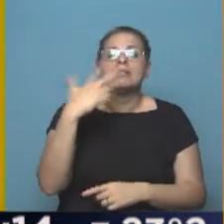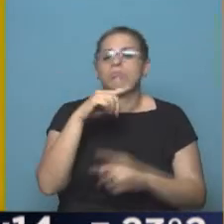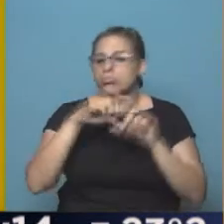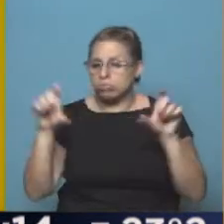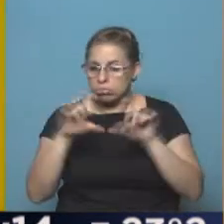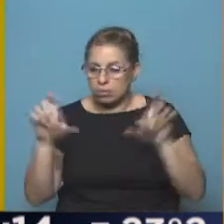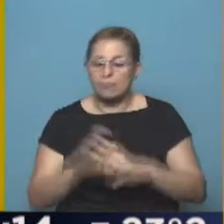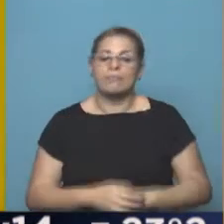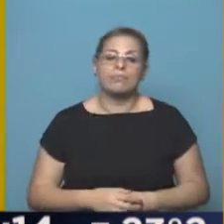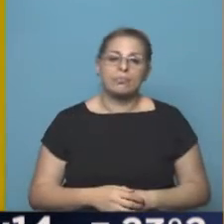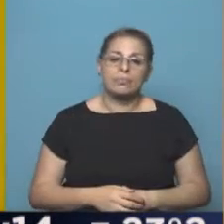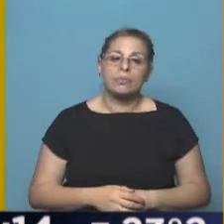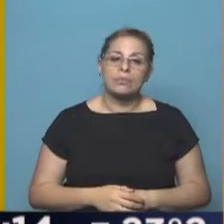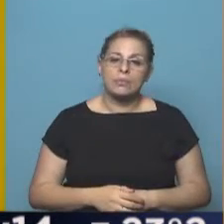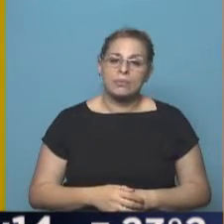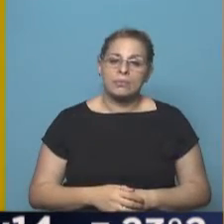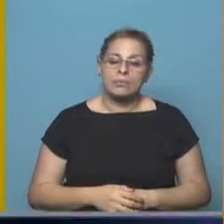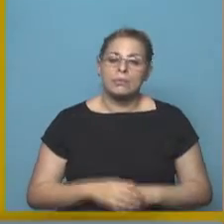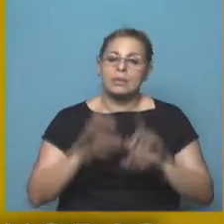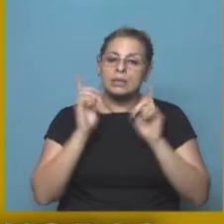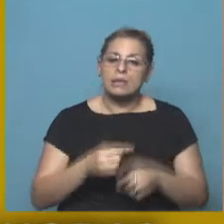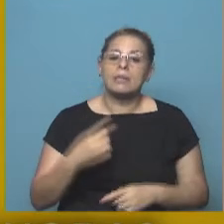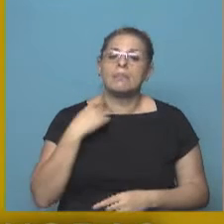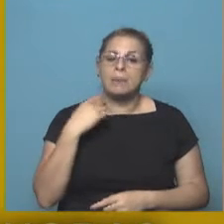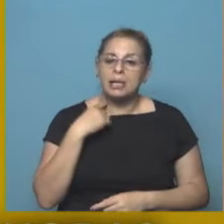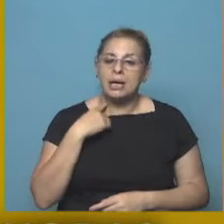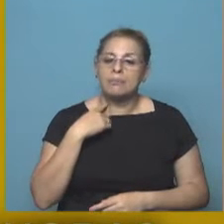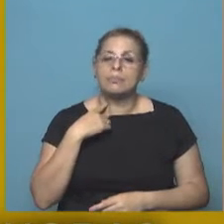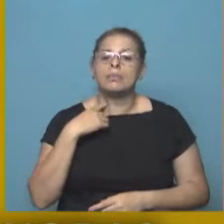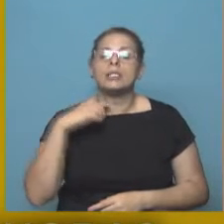2477-563402, y también a